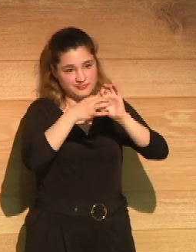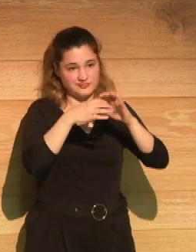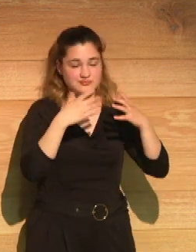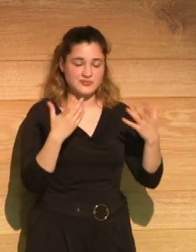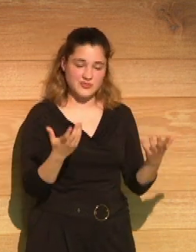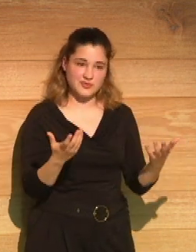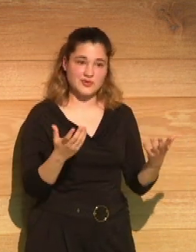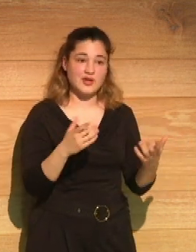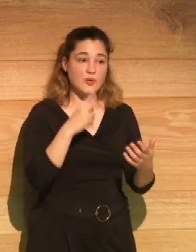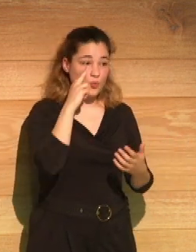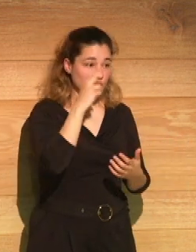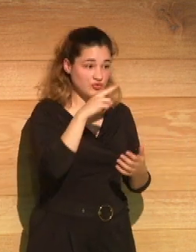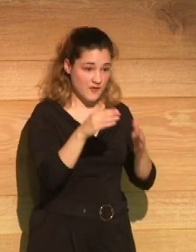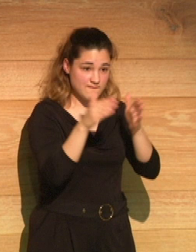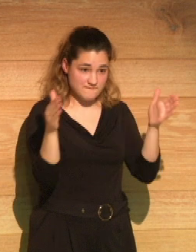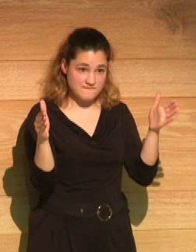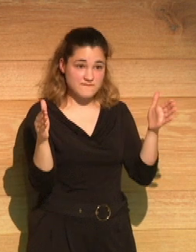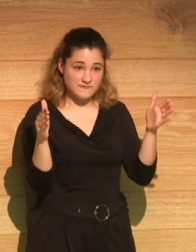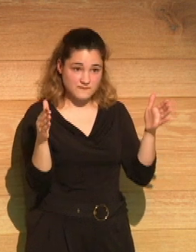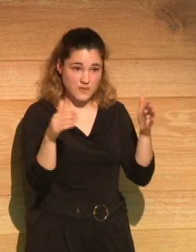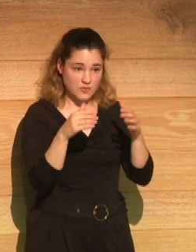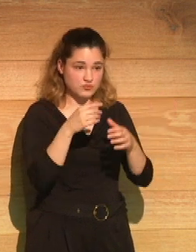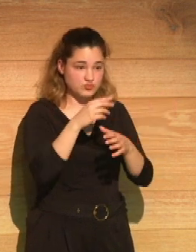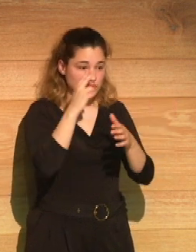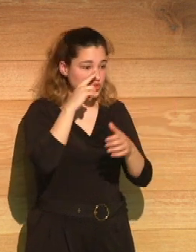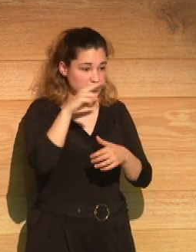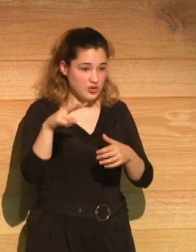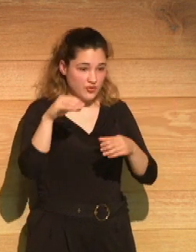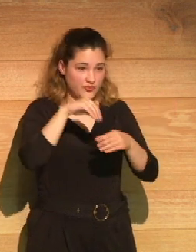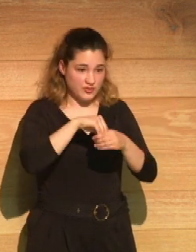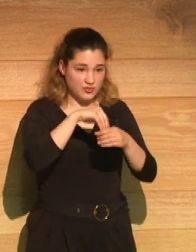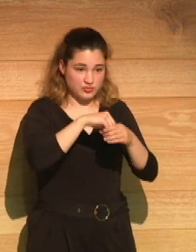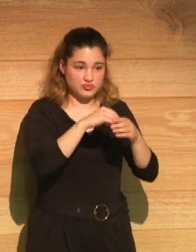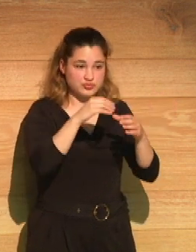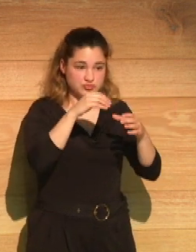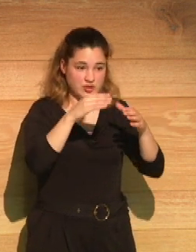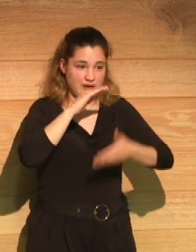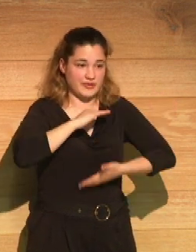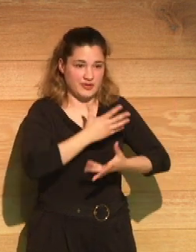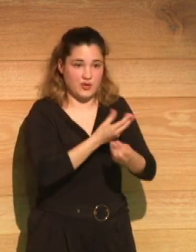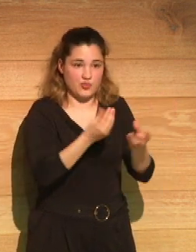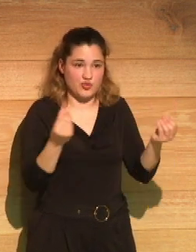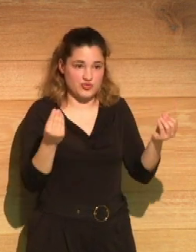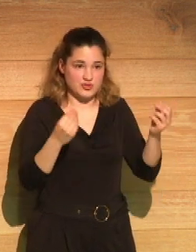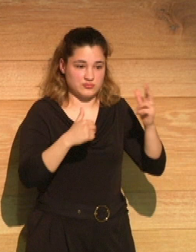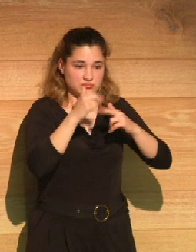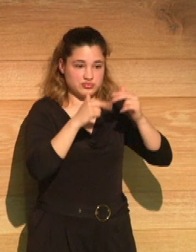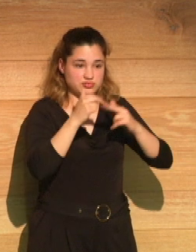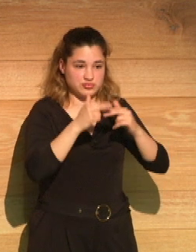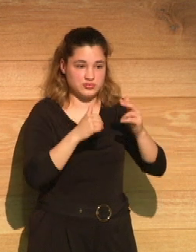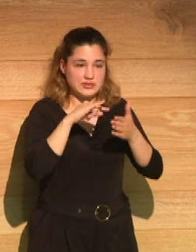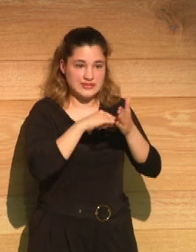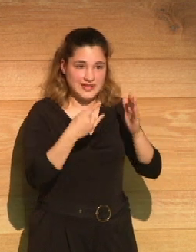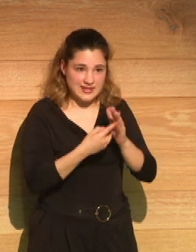entonces museos grandes, museos sólidos, museos con gran capacidad institucional que tienen una infraestructura técnica, experticias